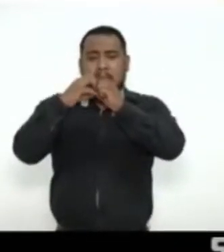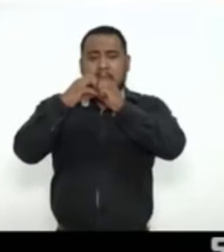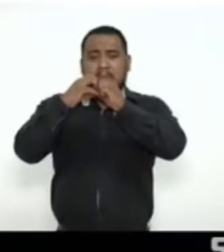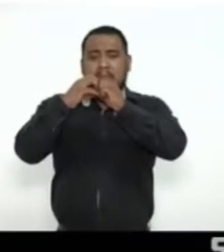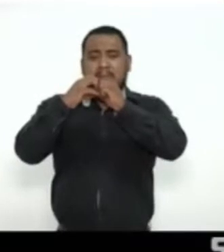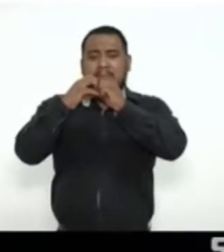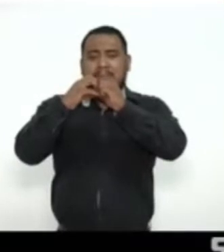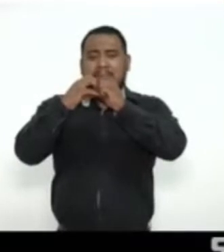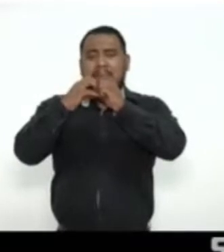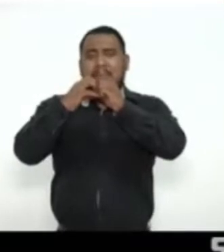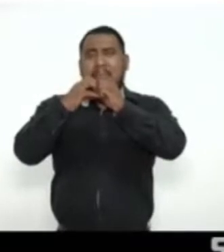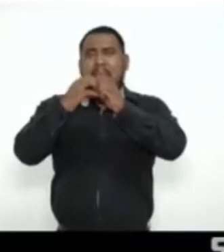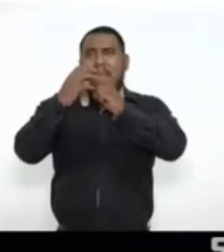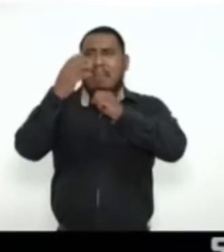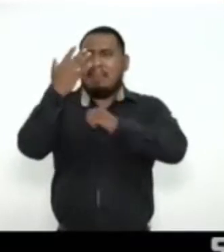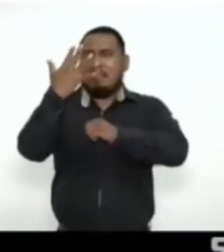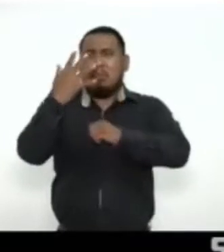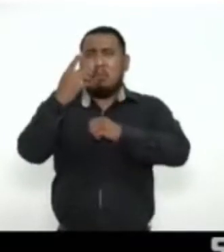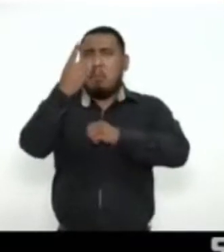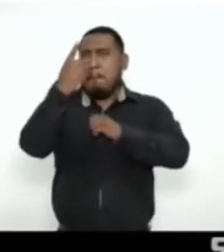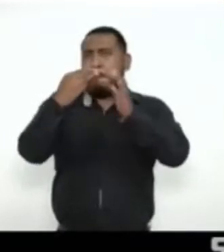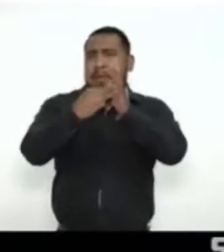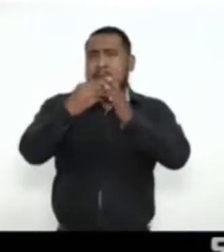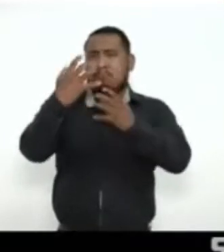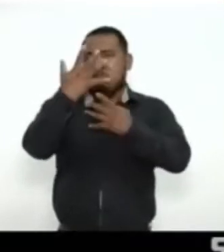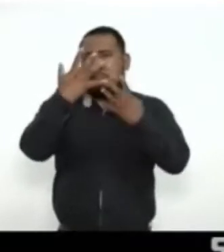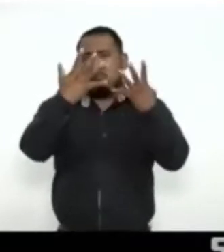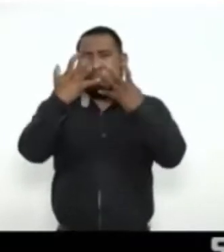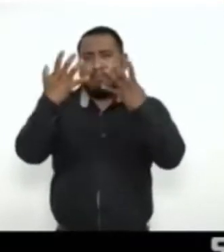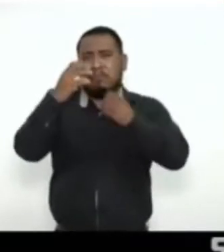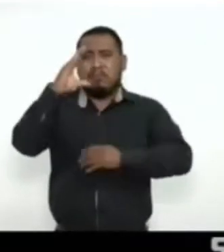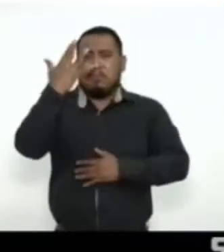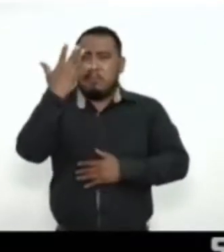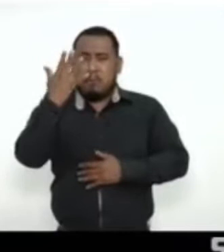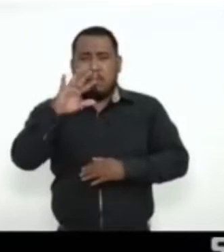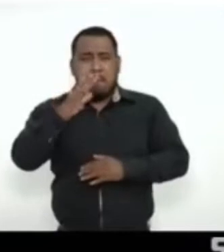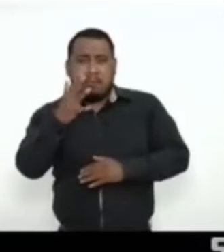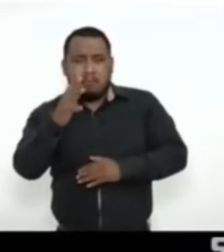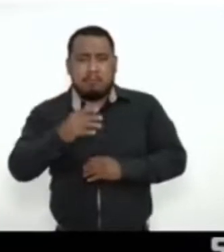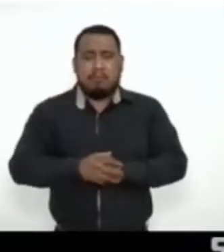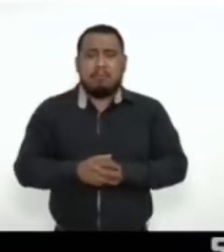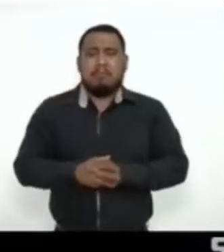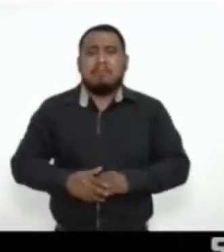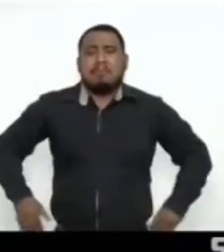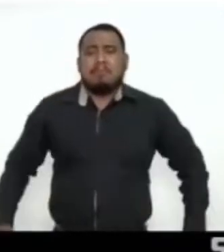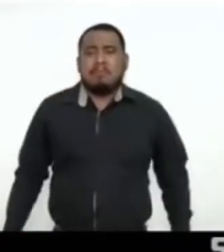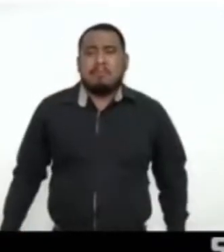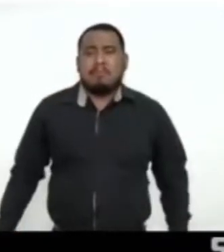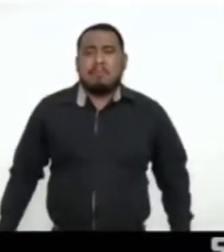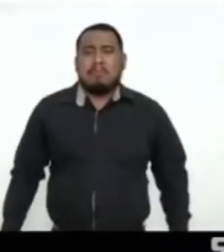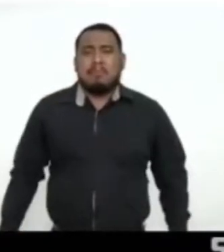Más o menos en la década de los 50, déjenme hago esto un poquito más pequeño, aquí estamos.